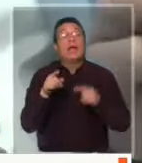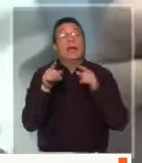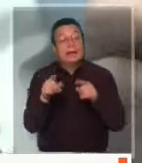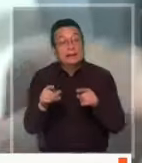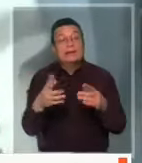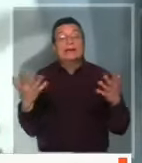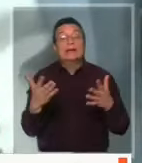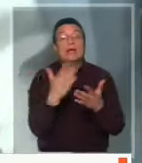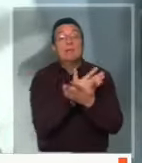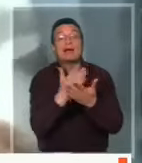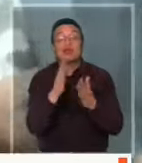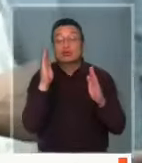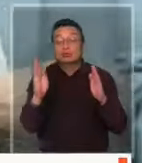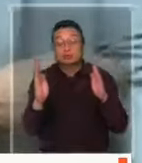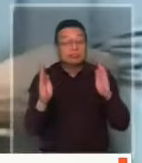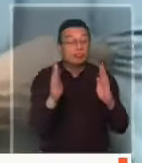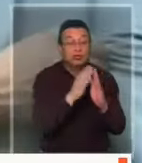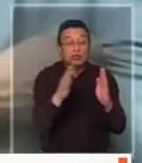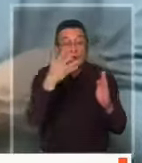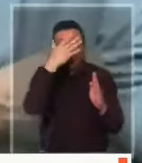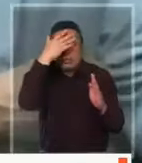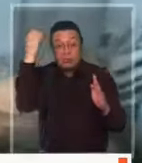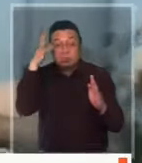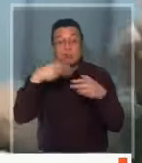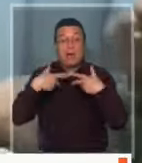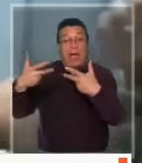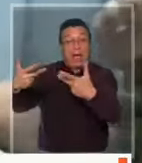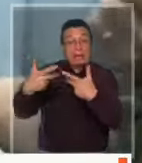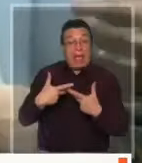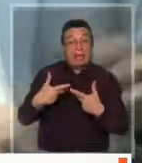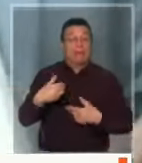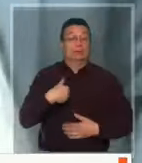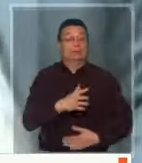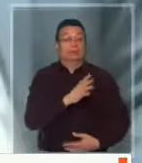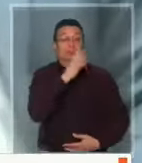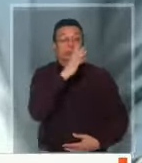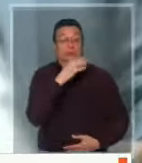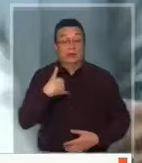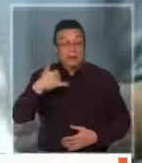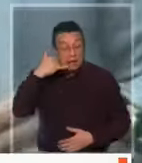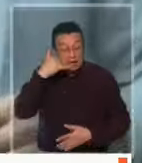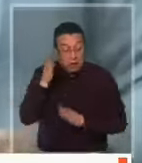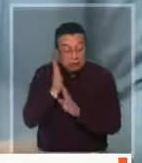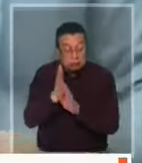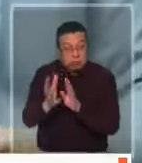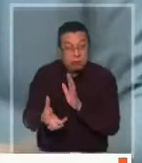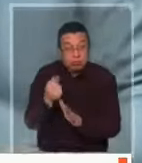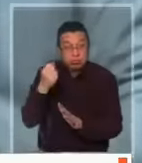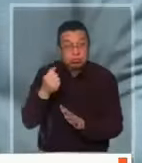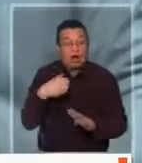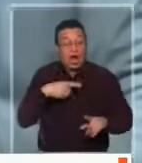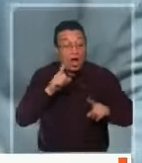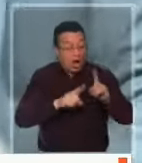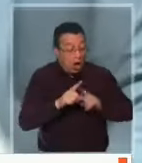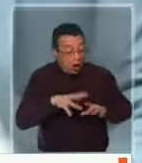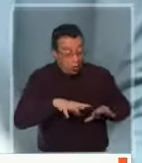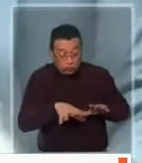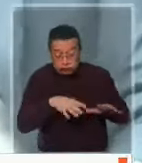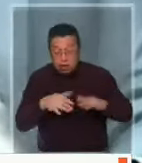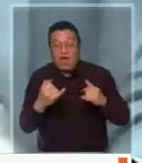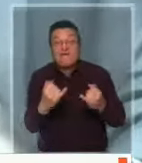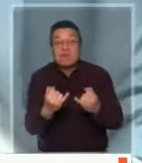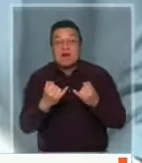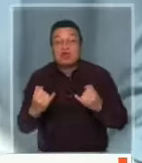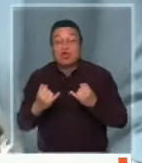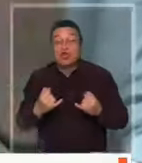ocurrió entretanto? ¿Sufrí algún tipo de atentado? ¿Me clonaron el teléfono? ¿Tengo algún dispositivo para obtener